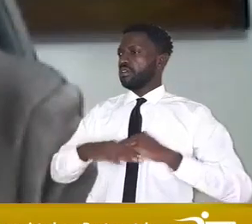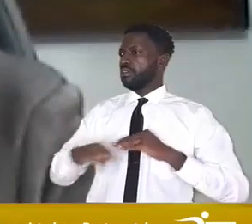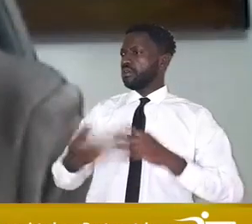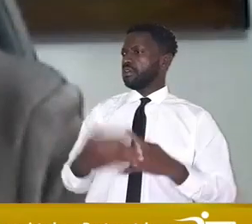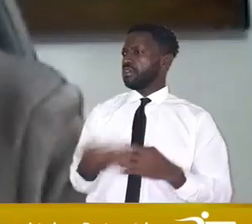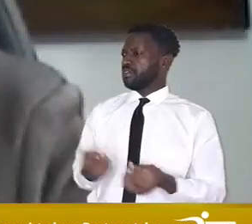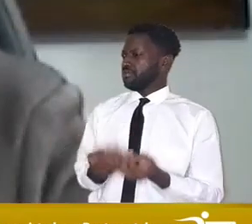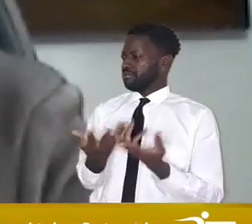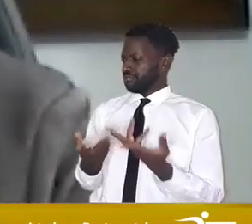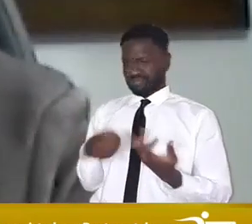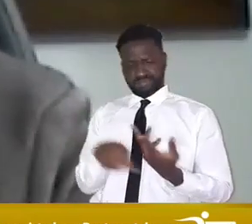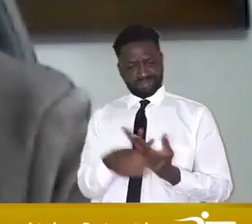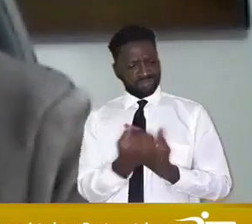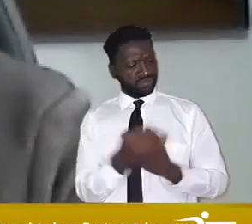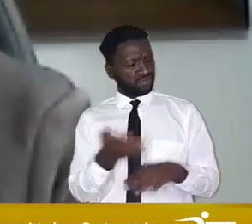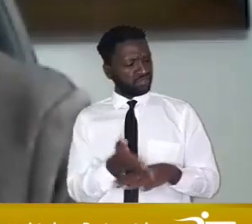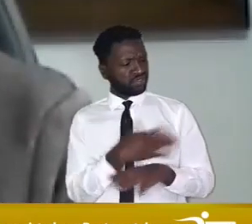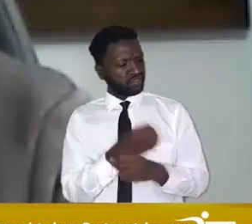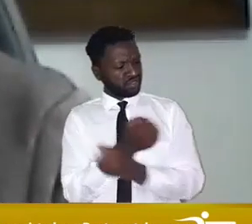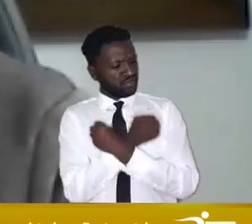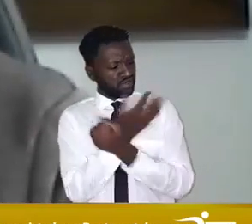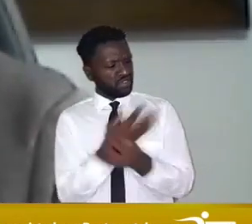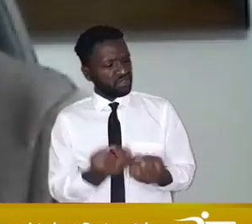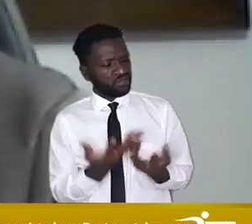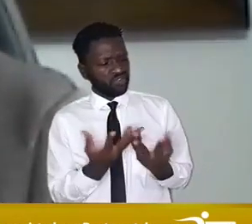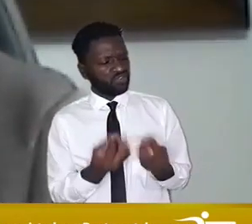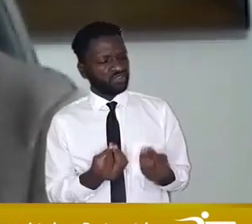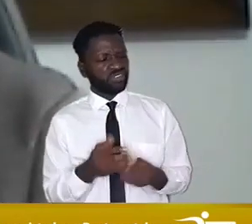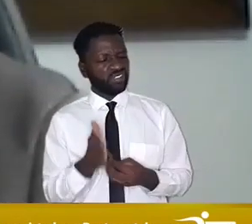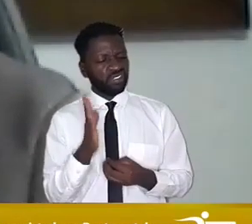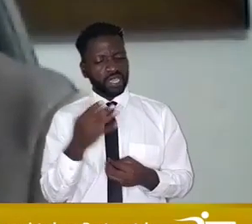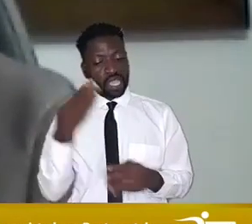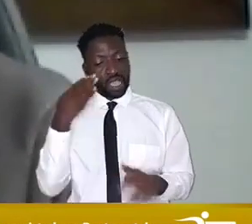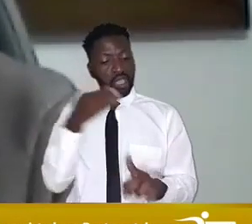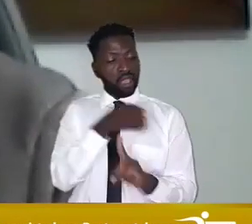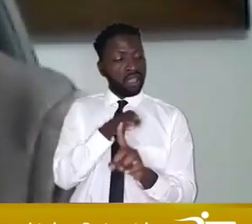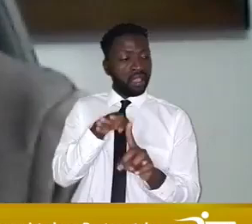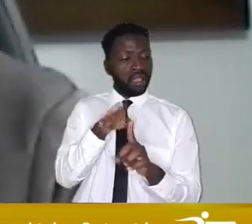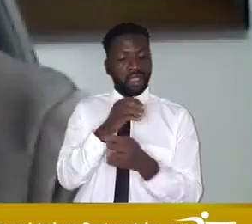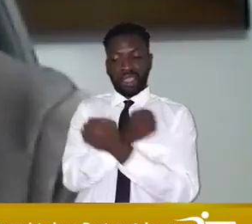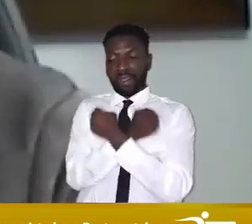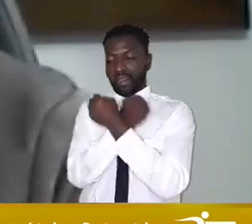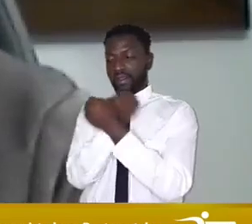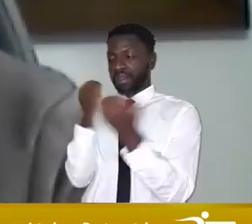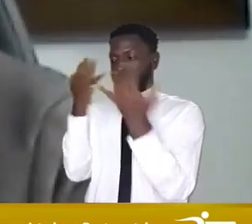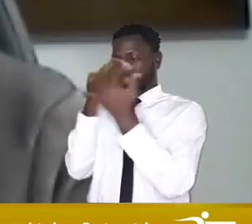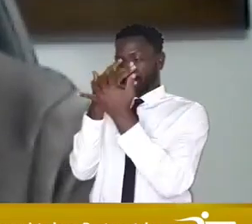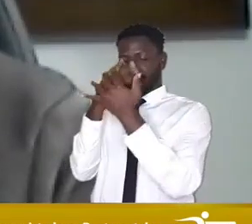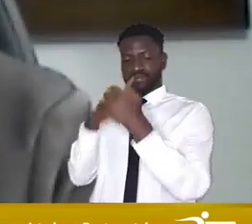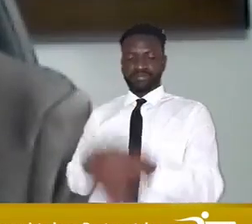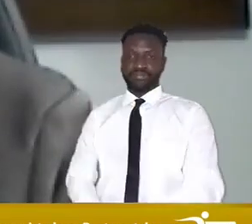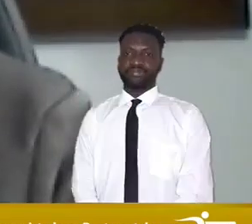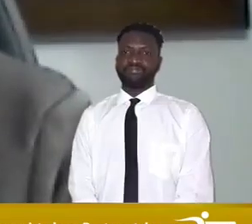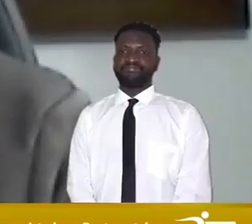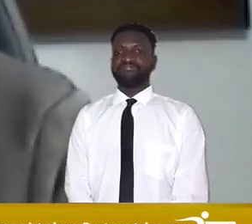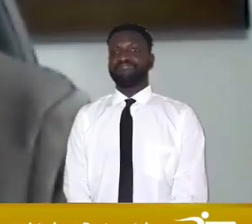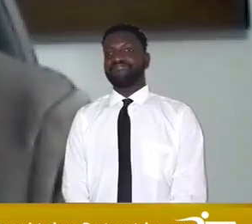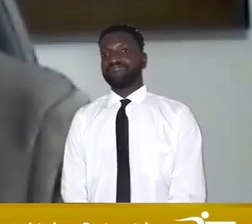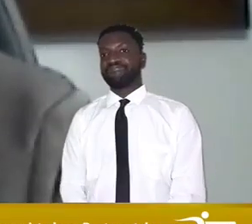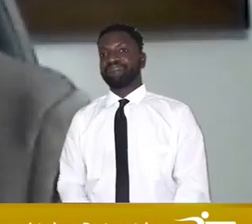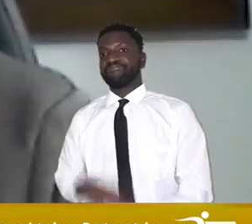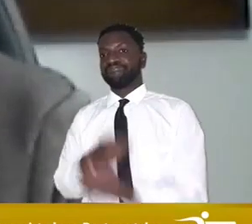Dios? Que no lo amaba, confundió el amor con la pasión. Y el amor no es una